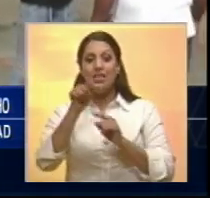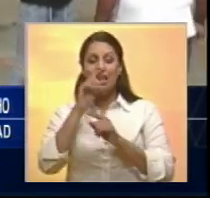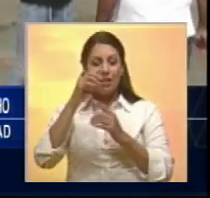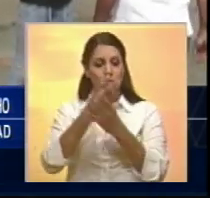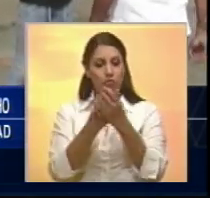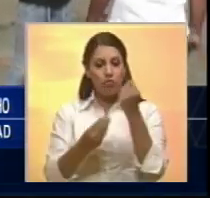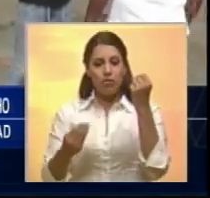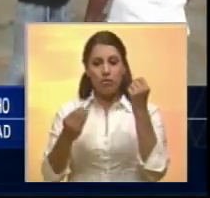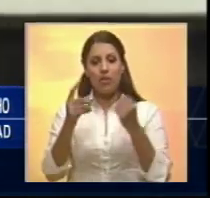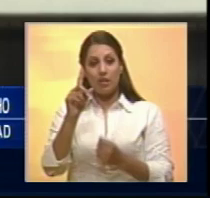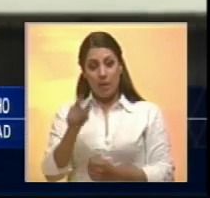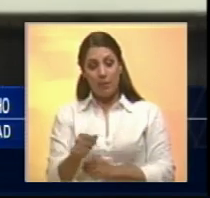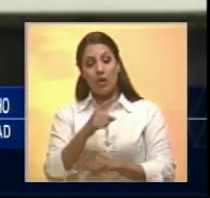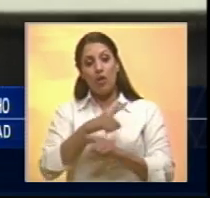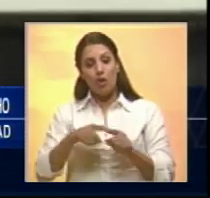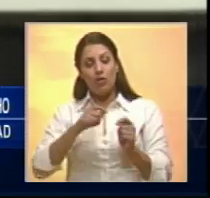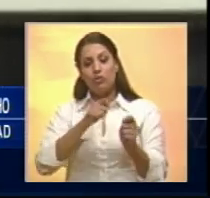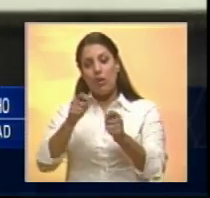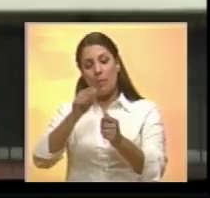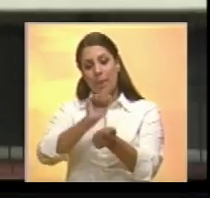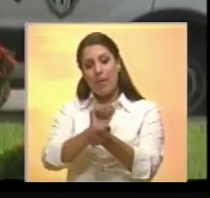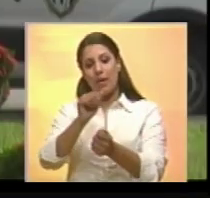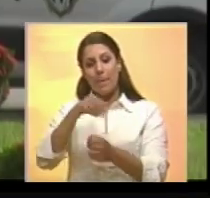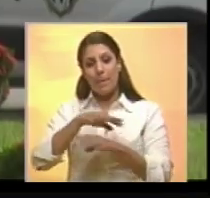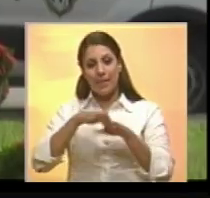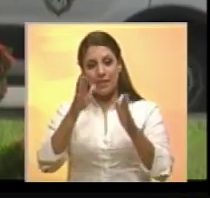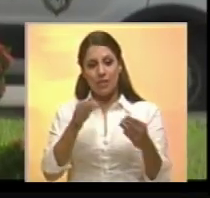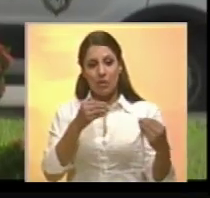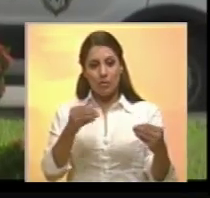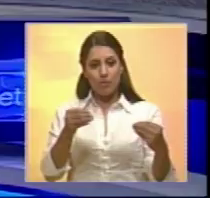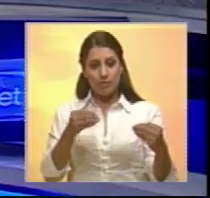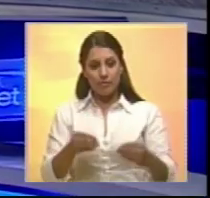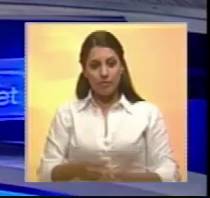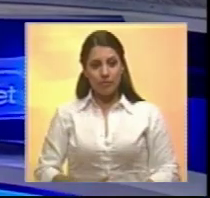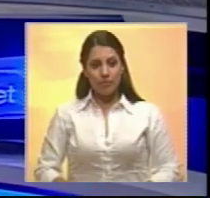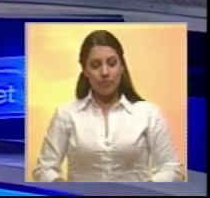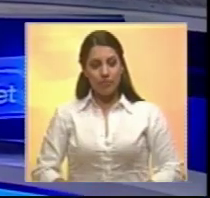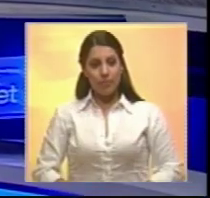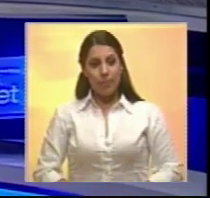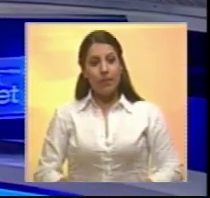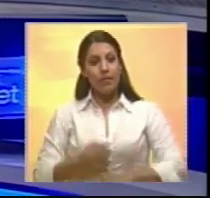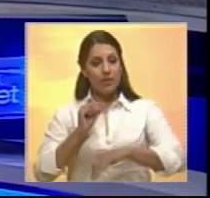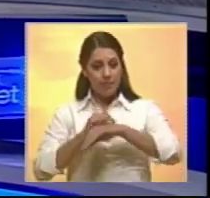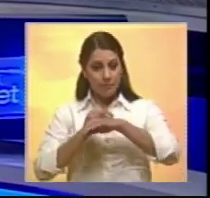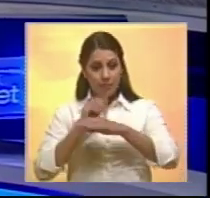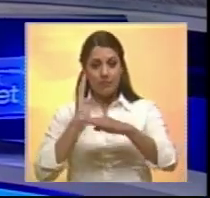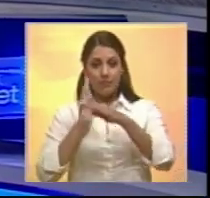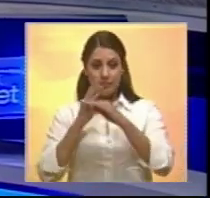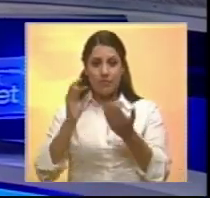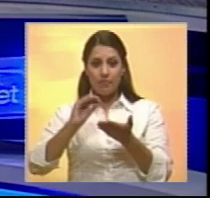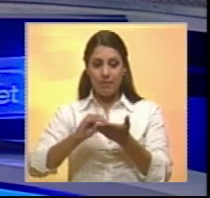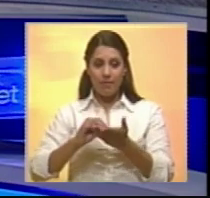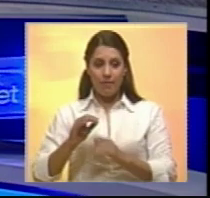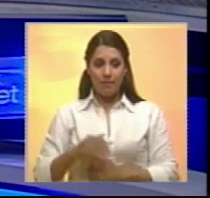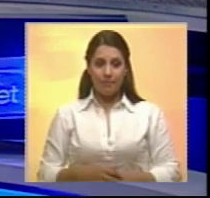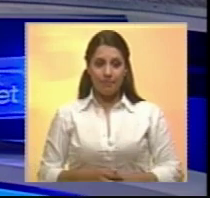prófugo de la justicia. El caso fue puesto a la orden del Ministerio Público. Amigos, es momento de hacer una nueva pausa. En breve